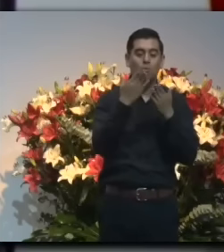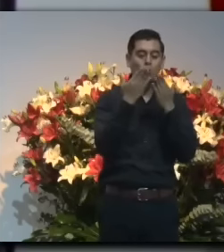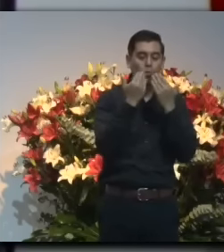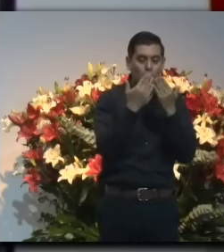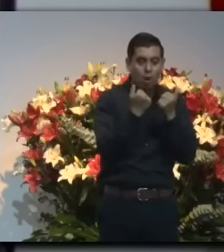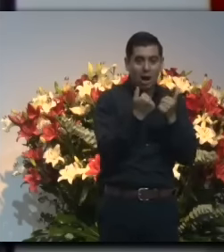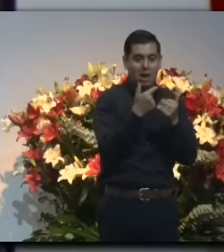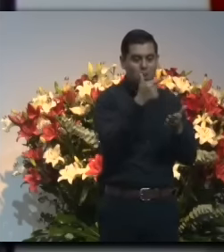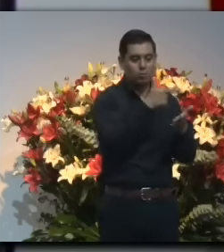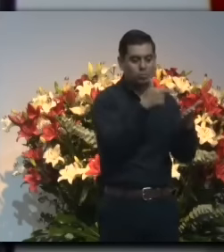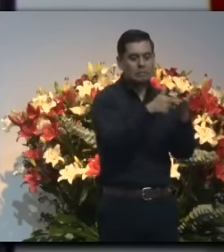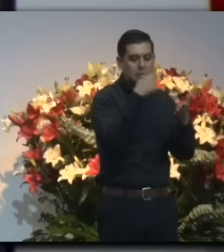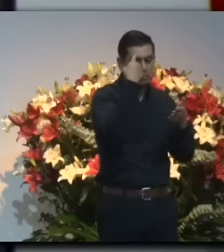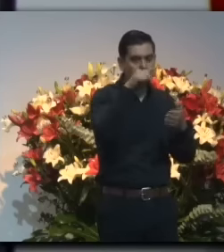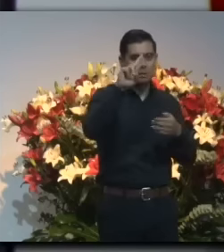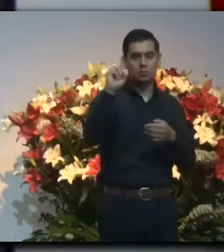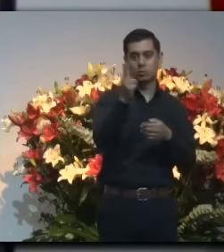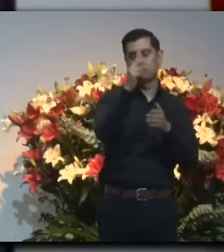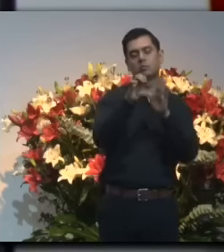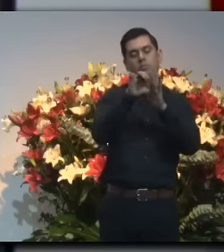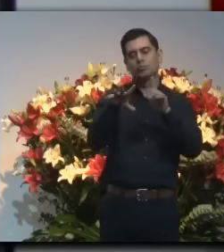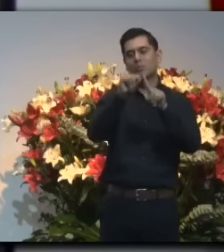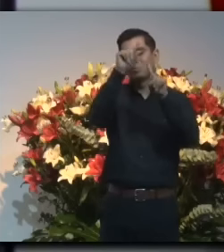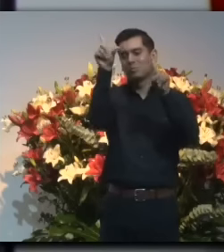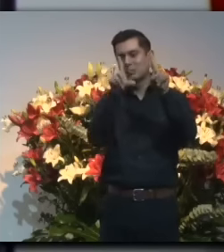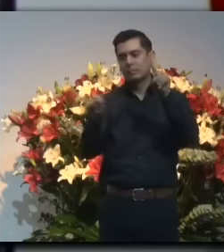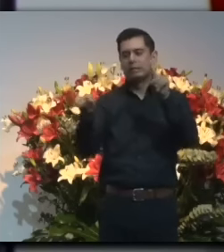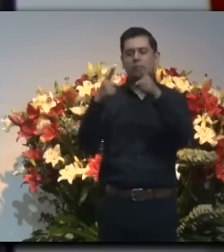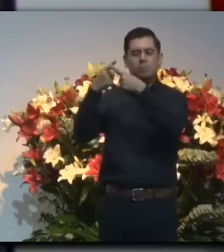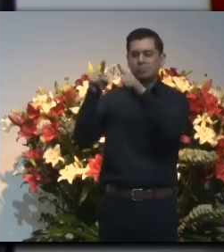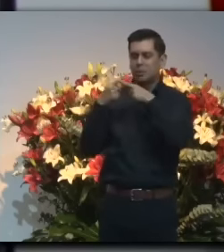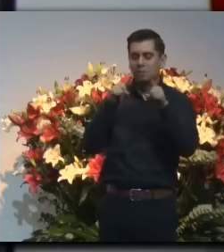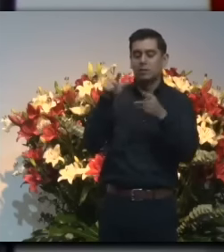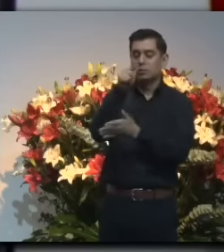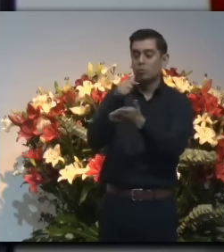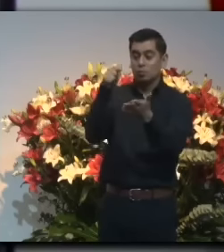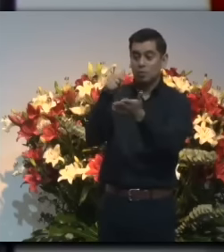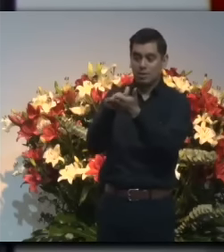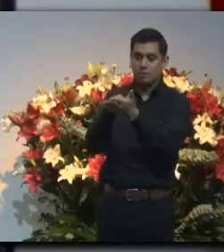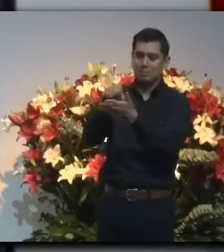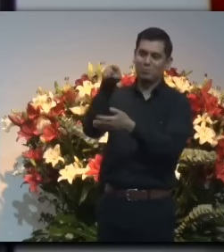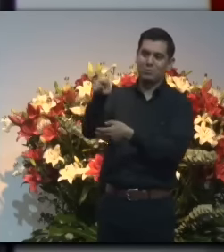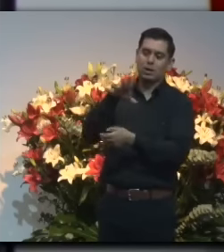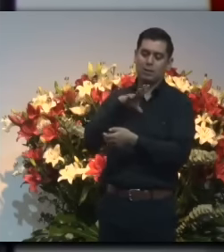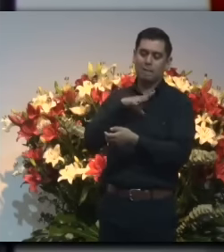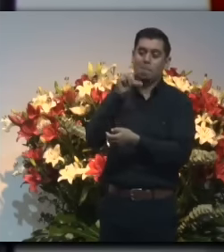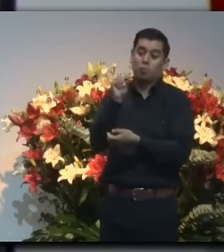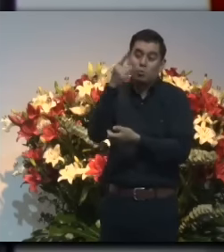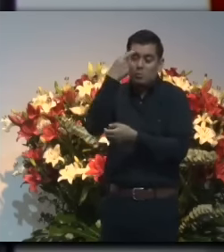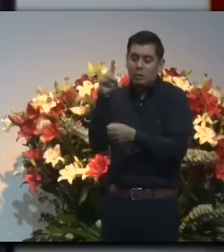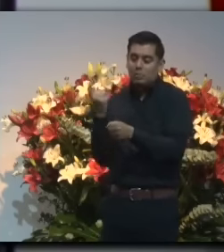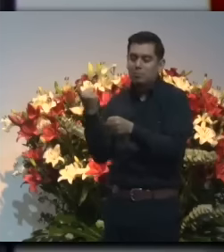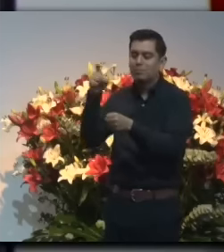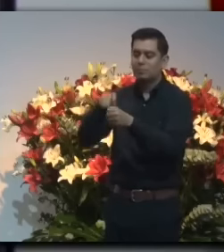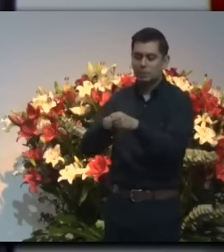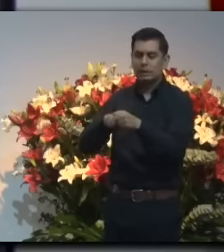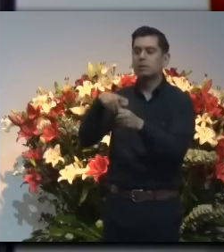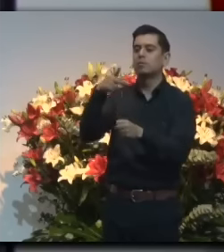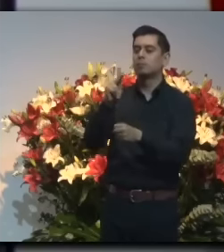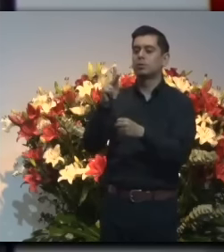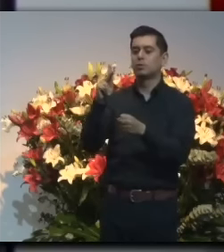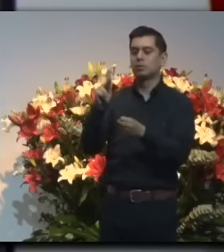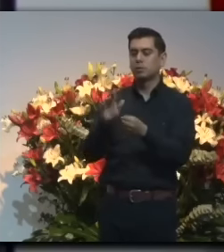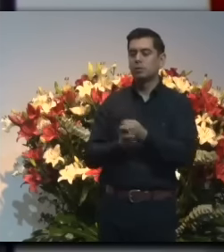porque hay zonas donde hay muy poca capacidad o muy poca oferta educativa, pues puntualizar muy bien el apoyo que se le daría a un joven para